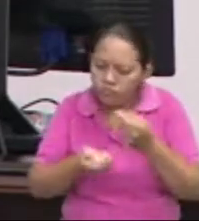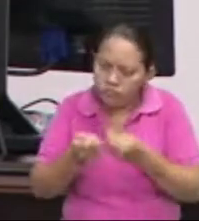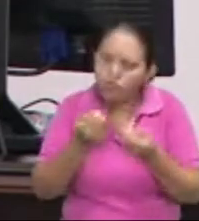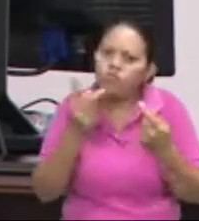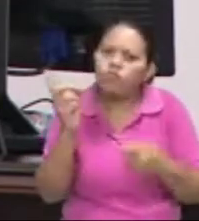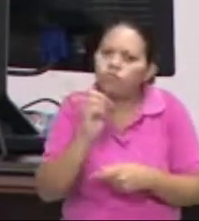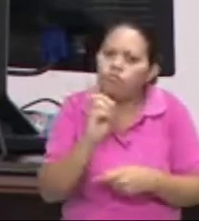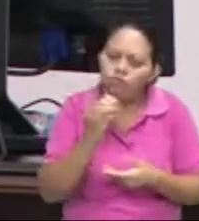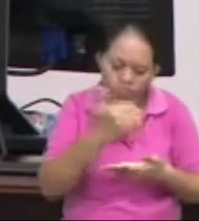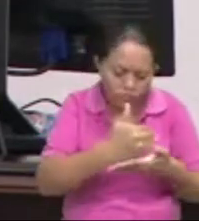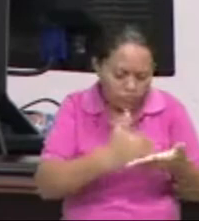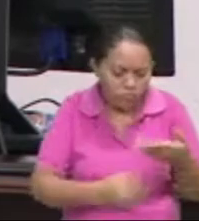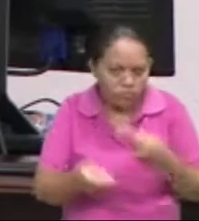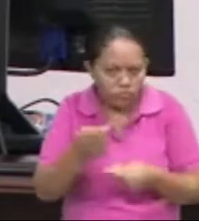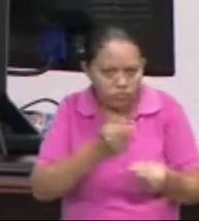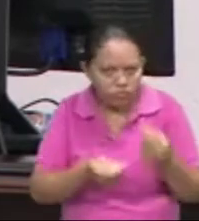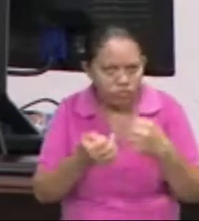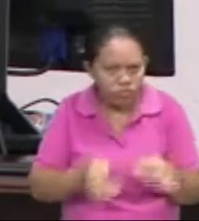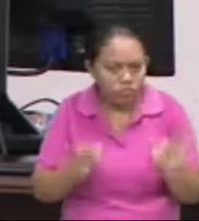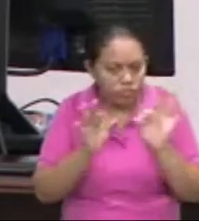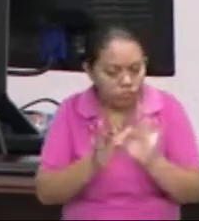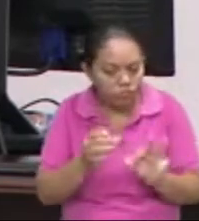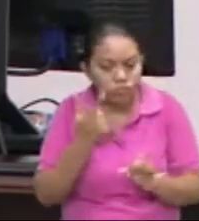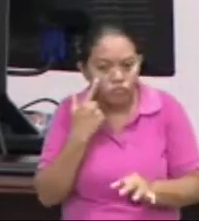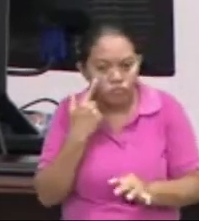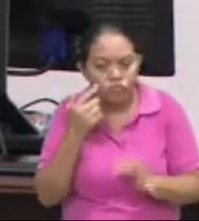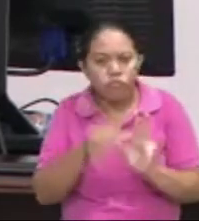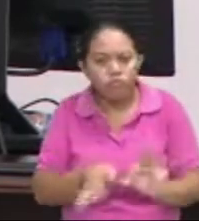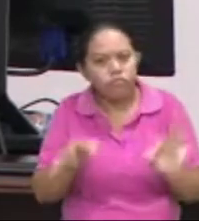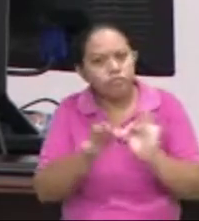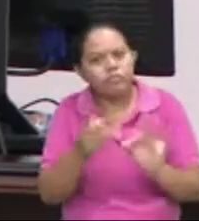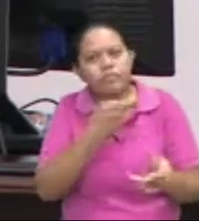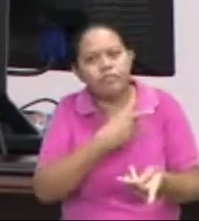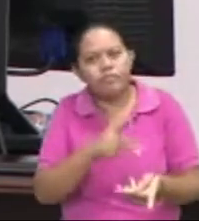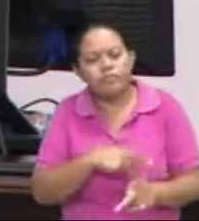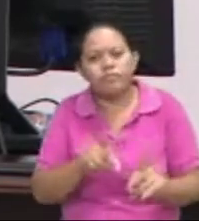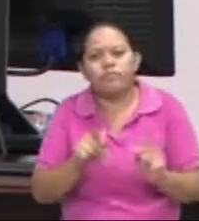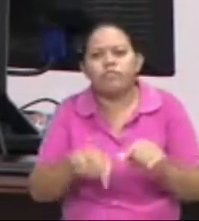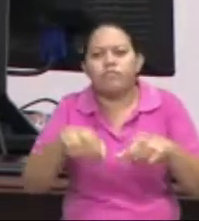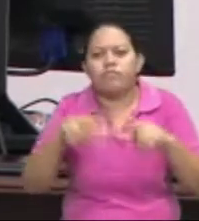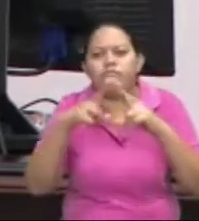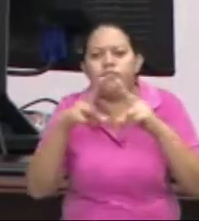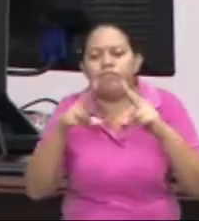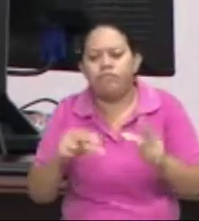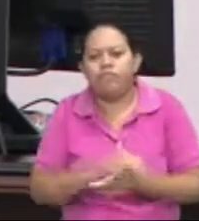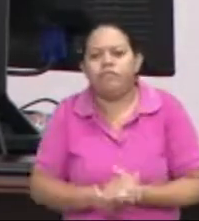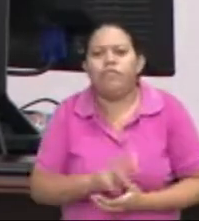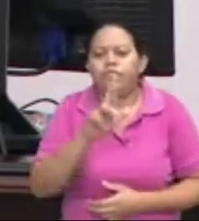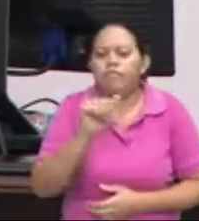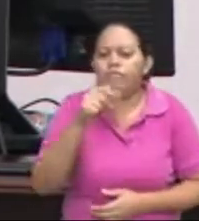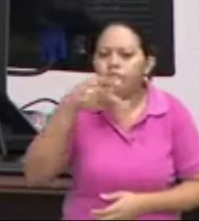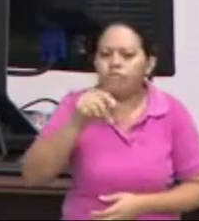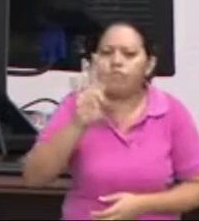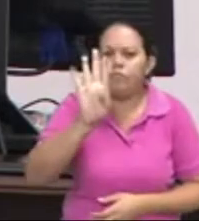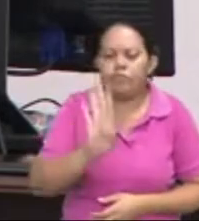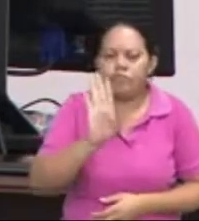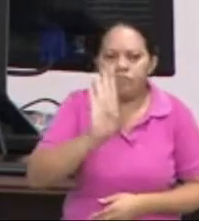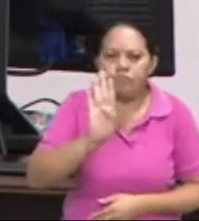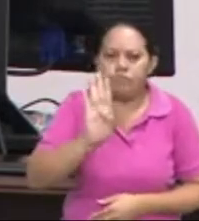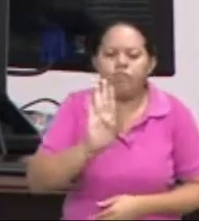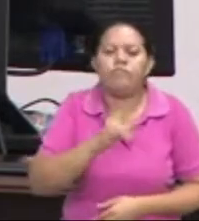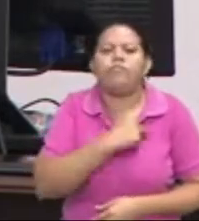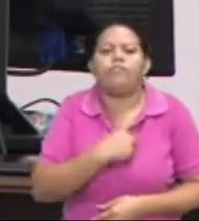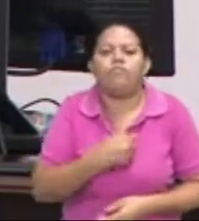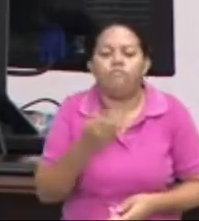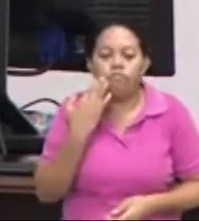público, administrar el registro de inversiones públicas del Estado RIPE. B.